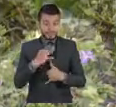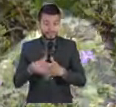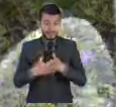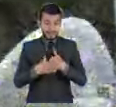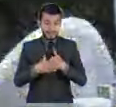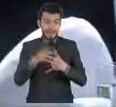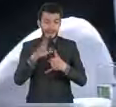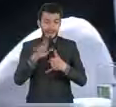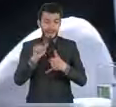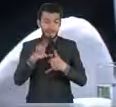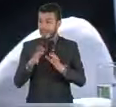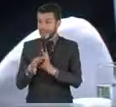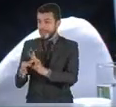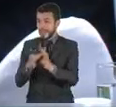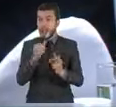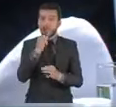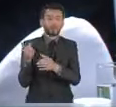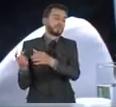en su conjunto.